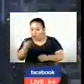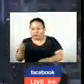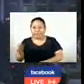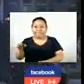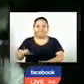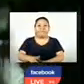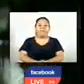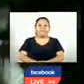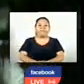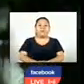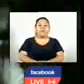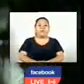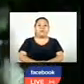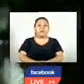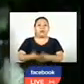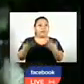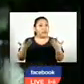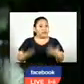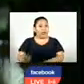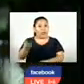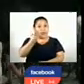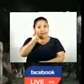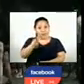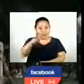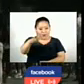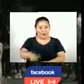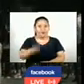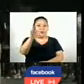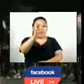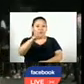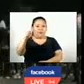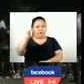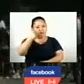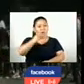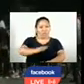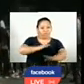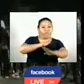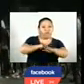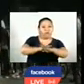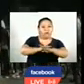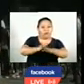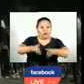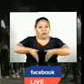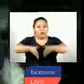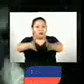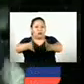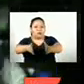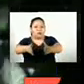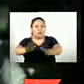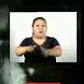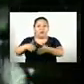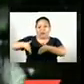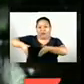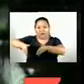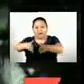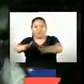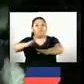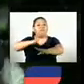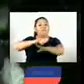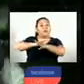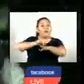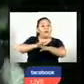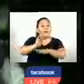hemos visto en nuestro país bloqueos en vías bloqueos en carreteras